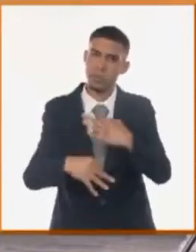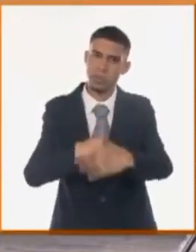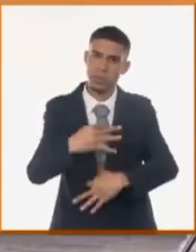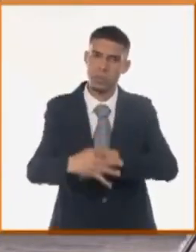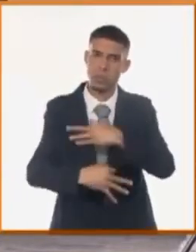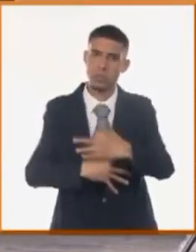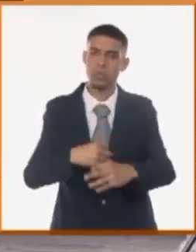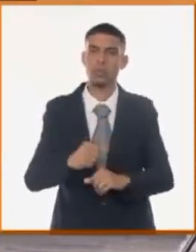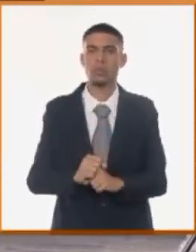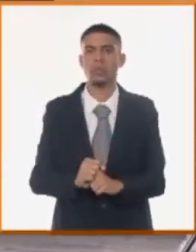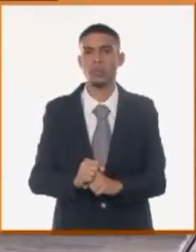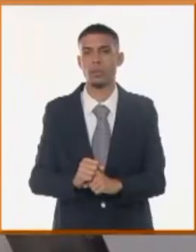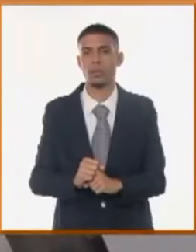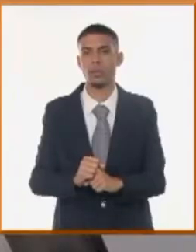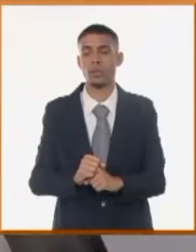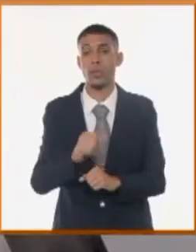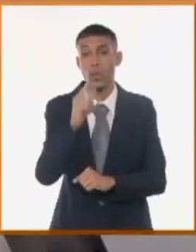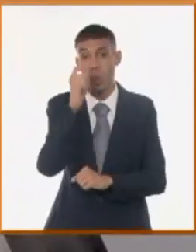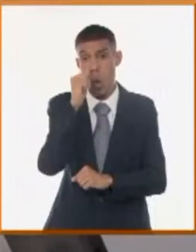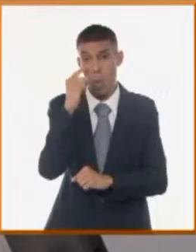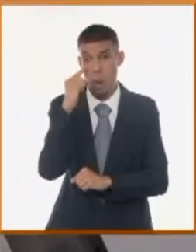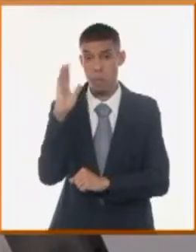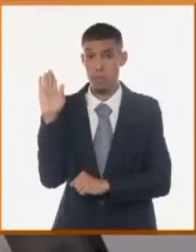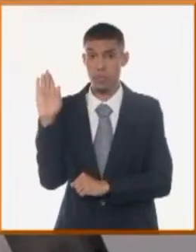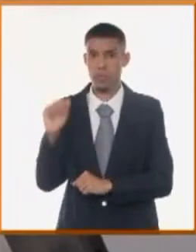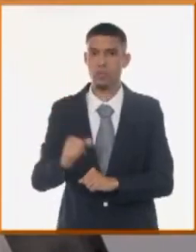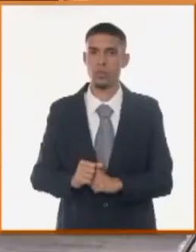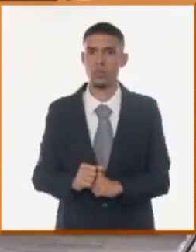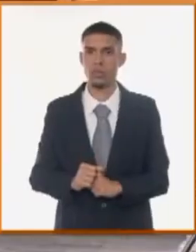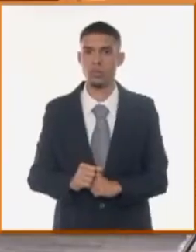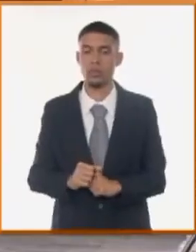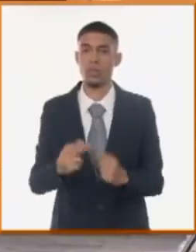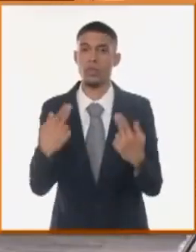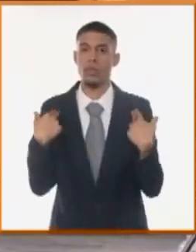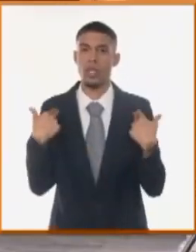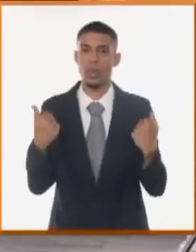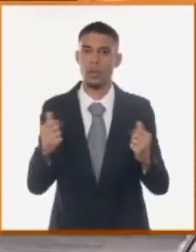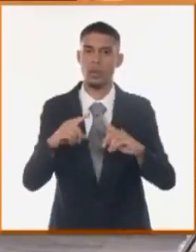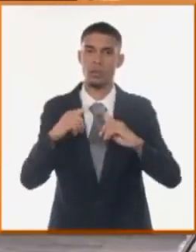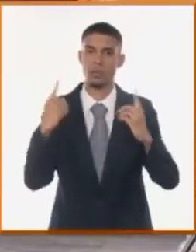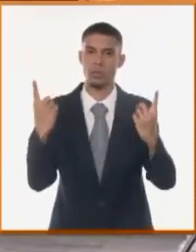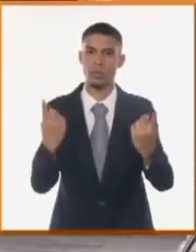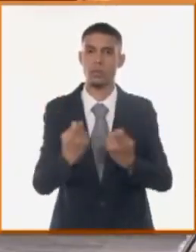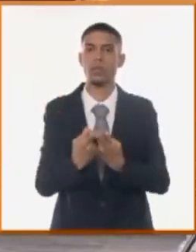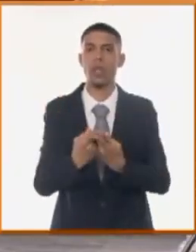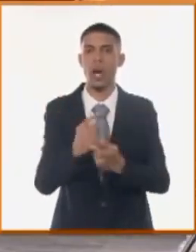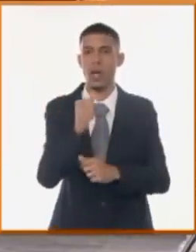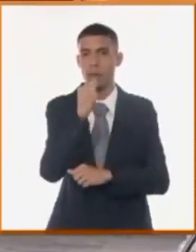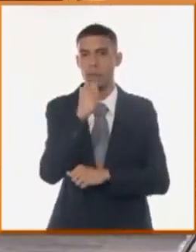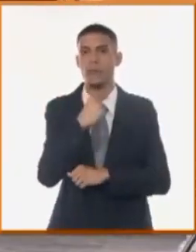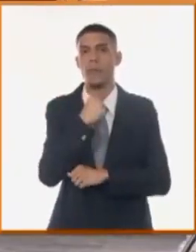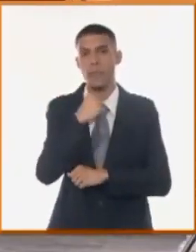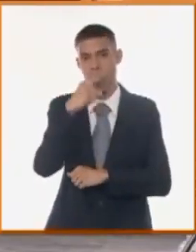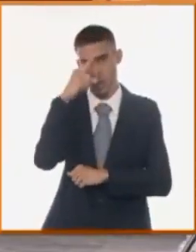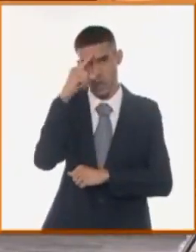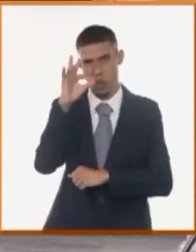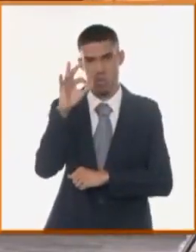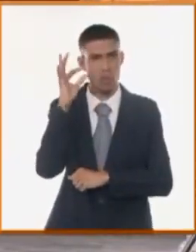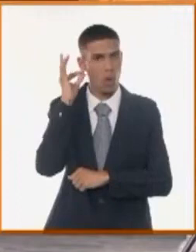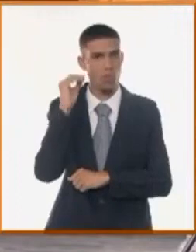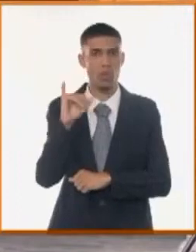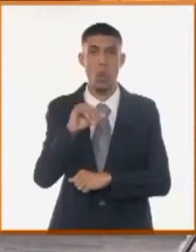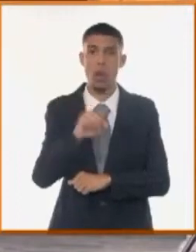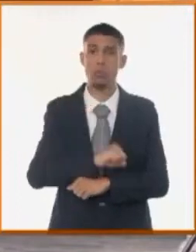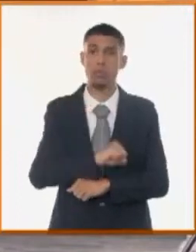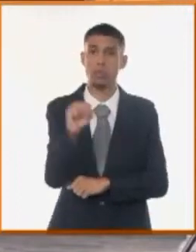ingeniero Dani Jesús Valiente Prieto, director general de DeSoft y graduado de la UCI, y